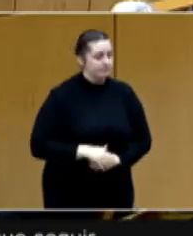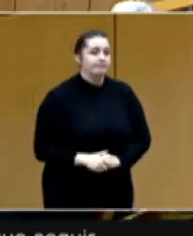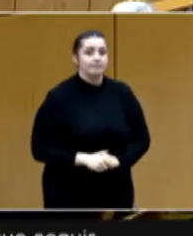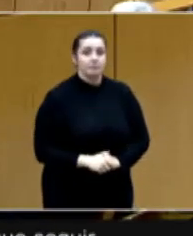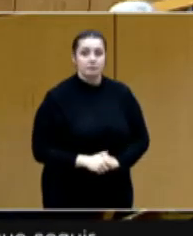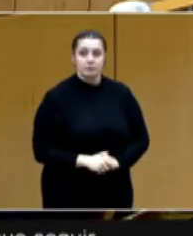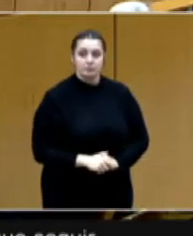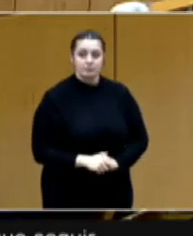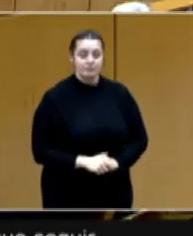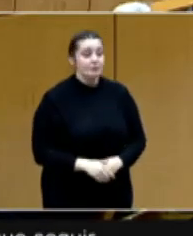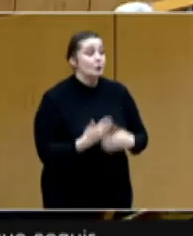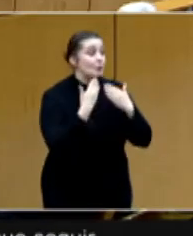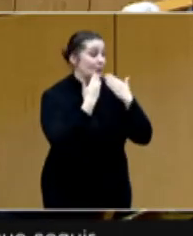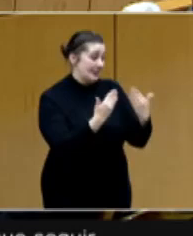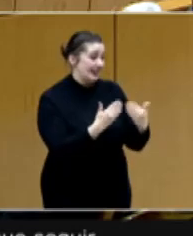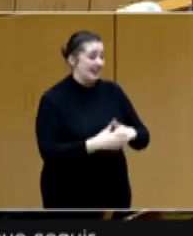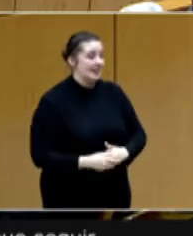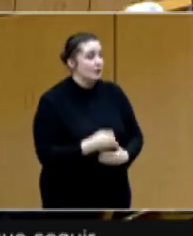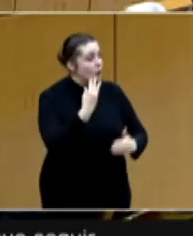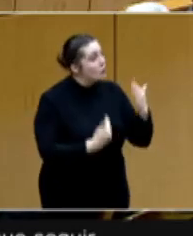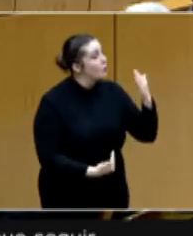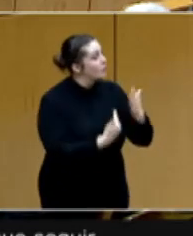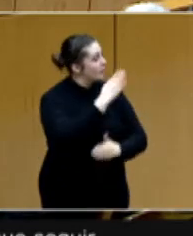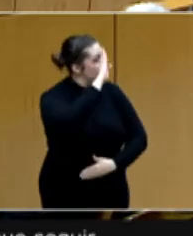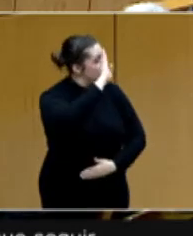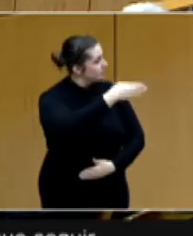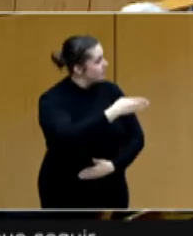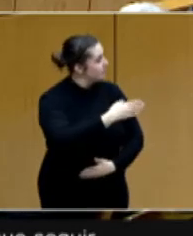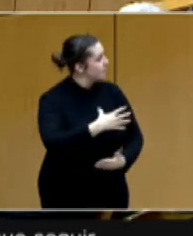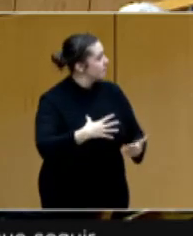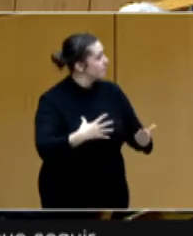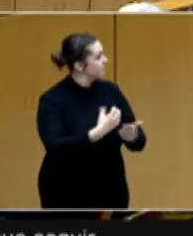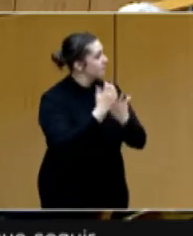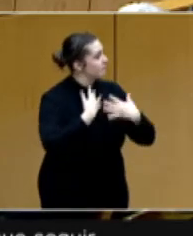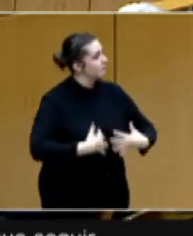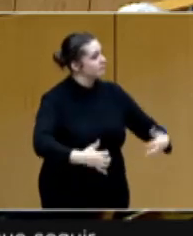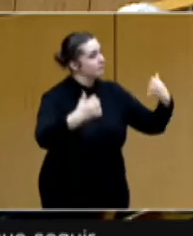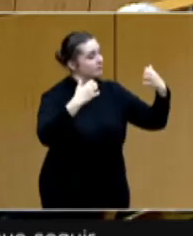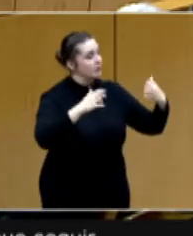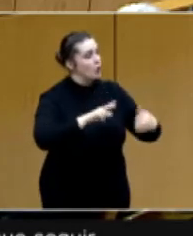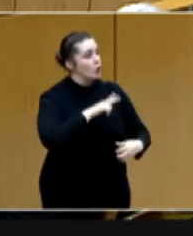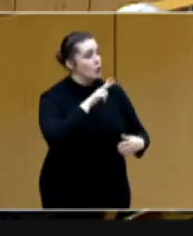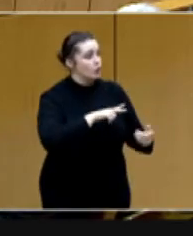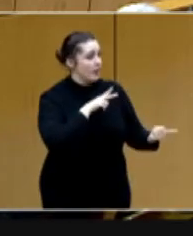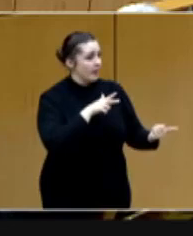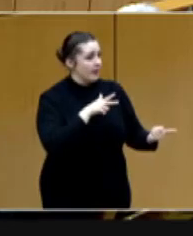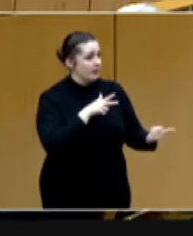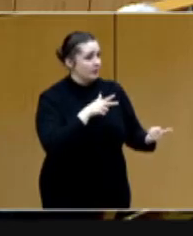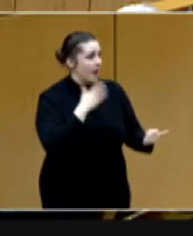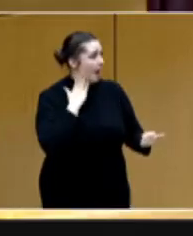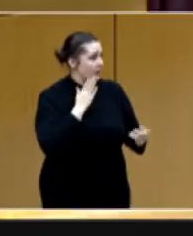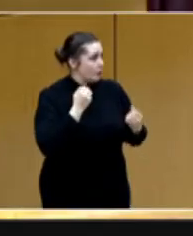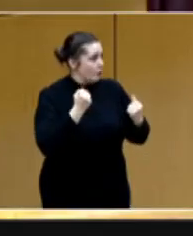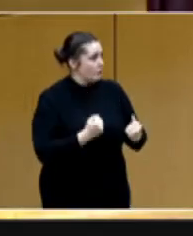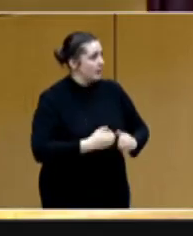pues muchas gracias Buenos días le saludo a todos ustedes con todo con todo afecto